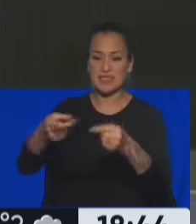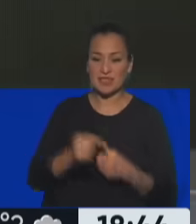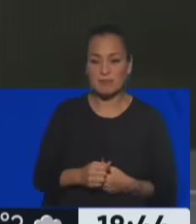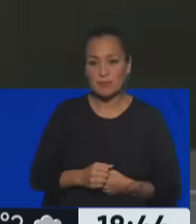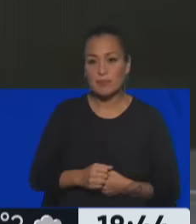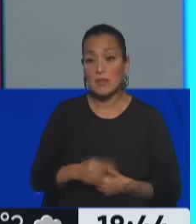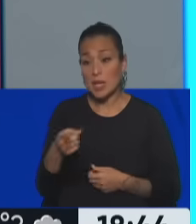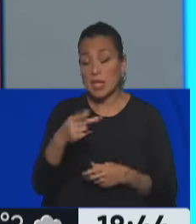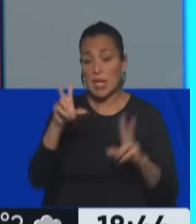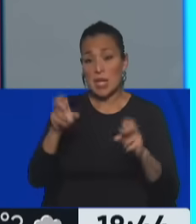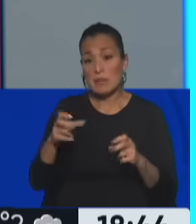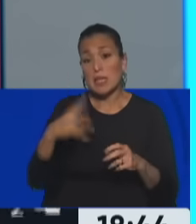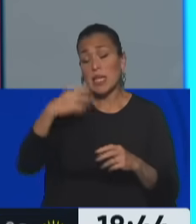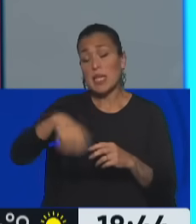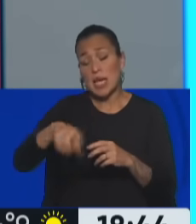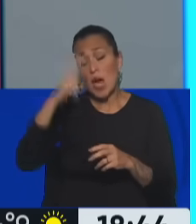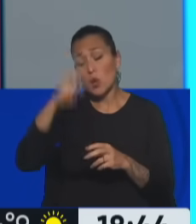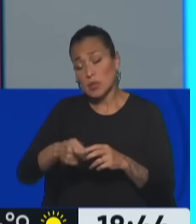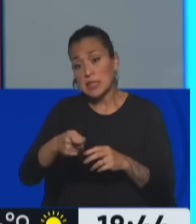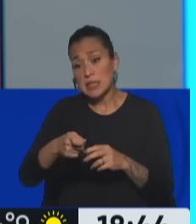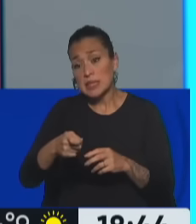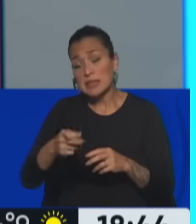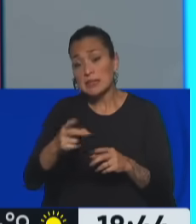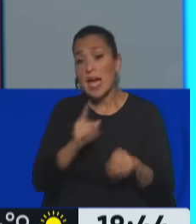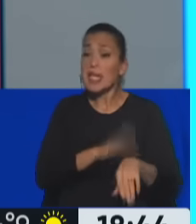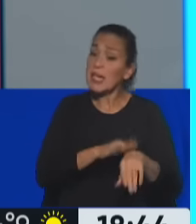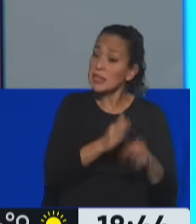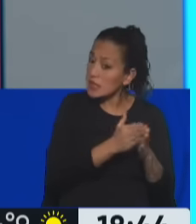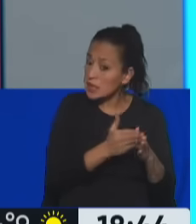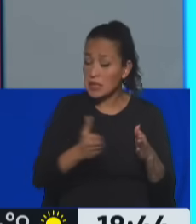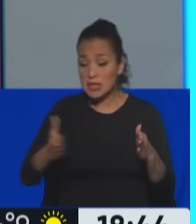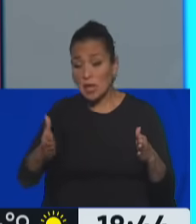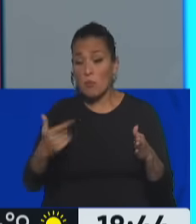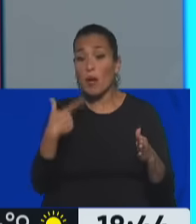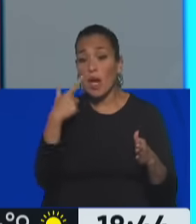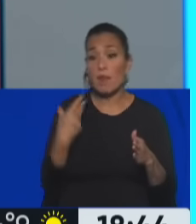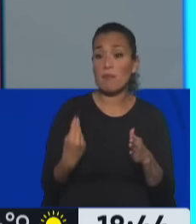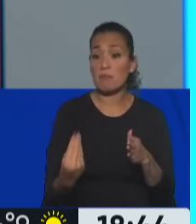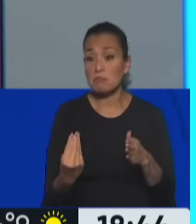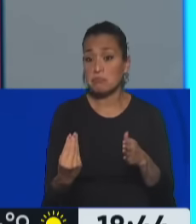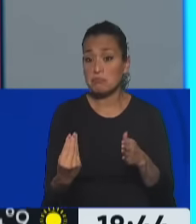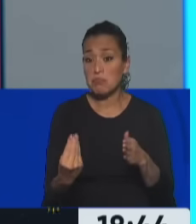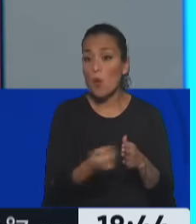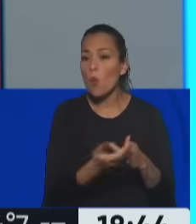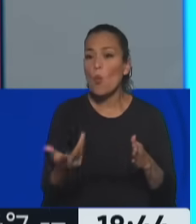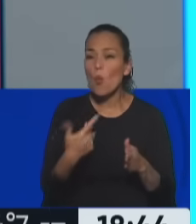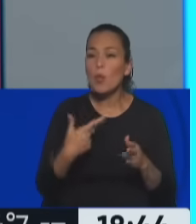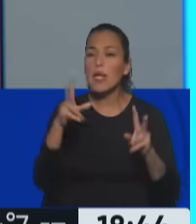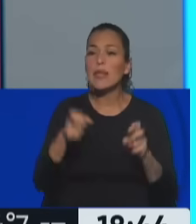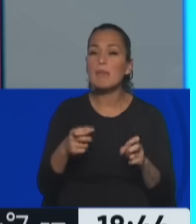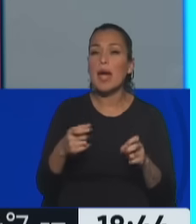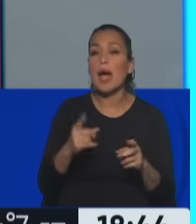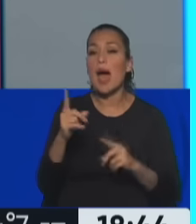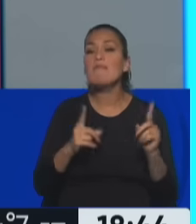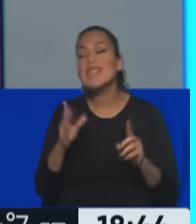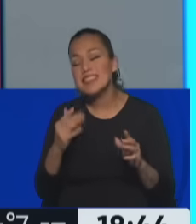para nada. Sí, así es, y también lo que tiene que ver con el tiempo que van a estar, ¿no? Que esa es otra de las cuestiones que muchas veces a la justicia también se le achaca,